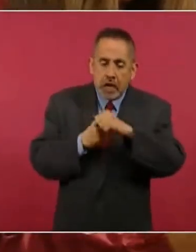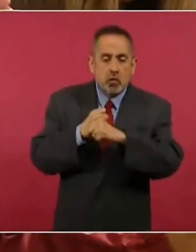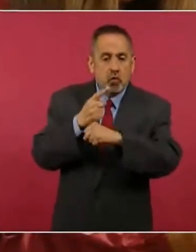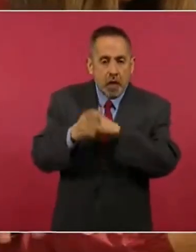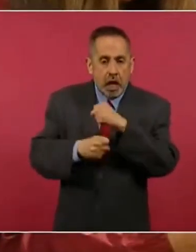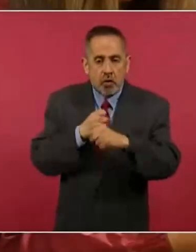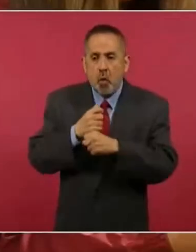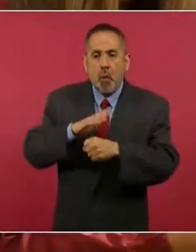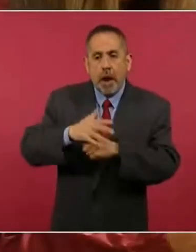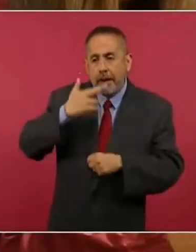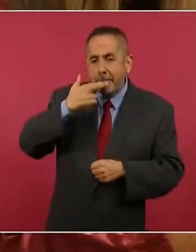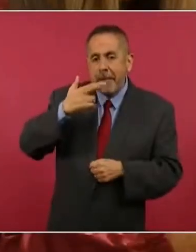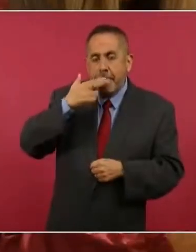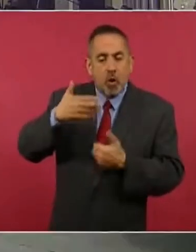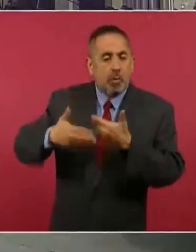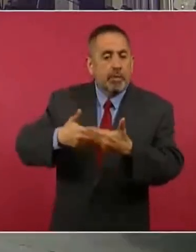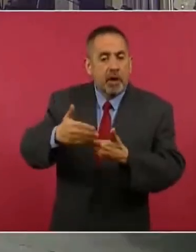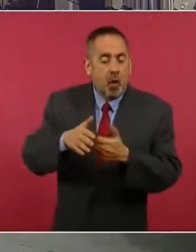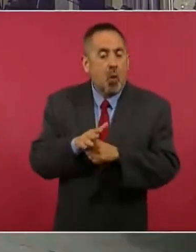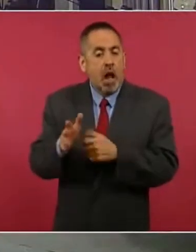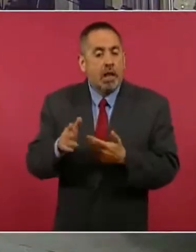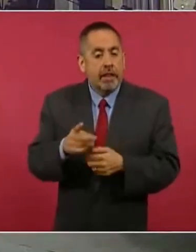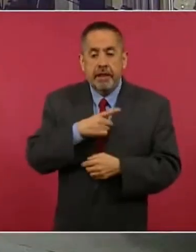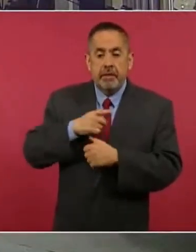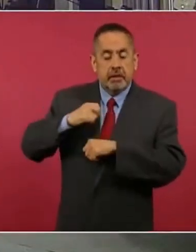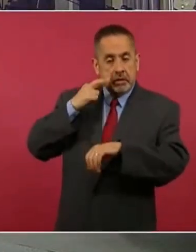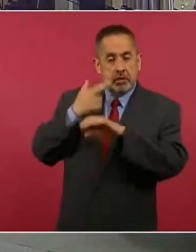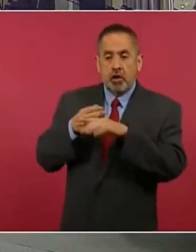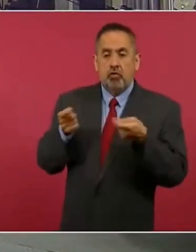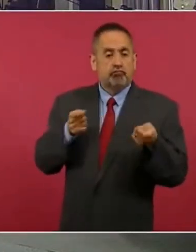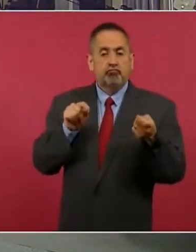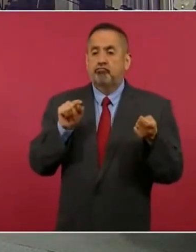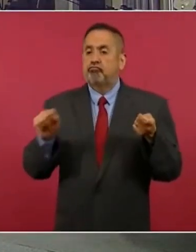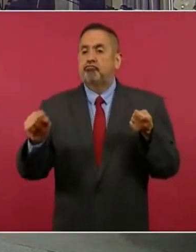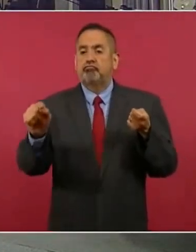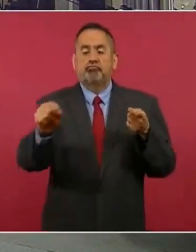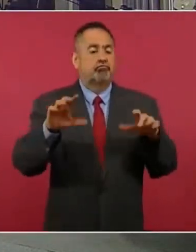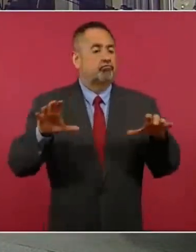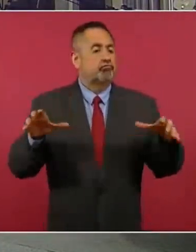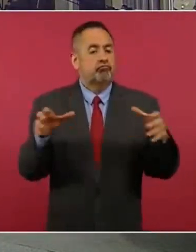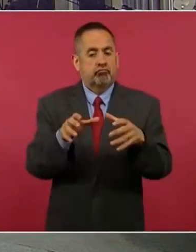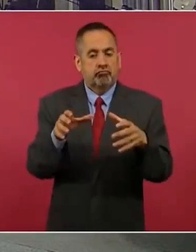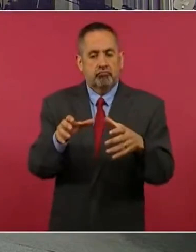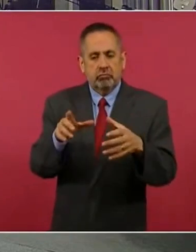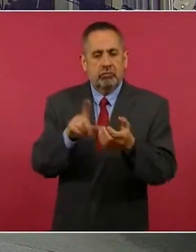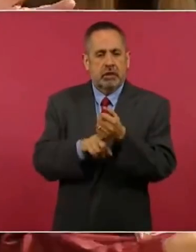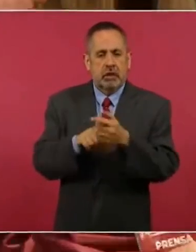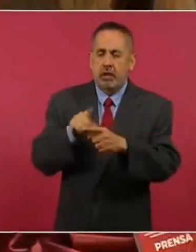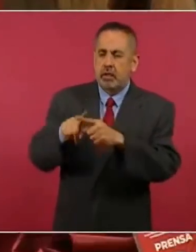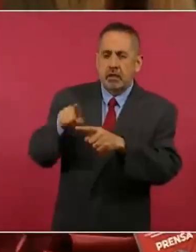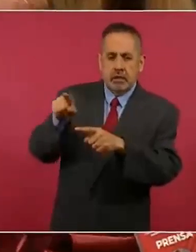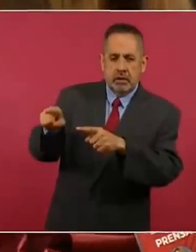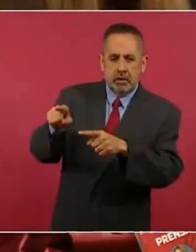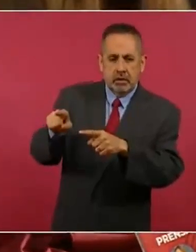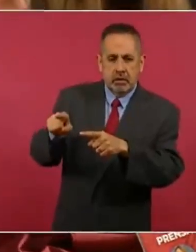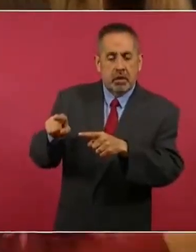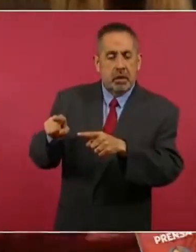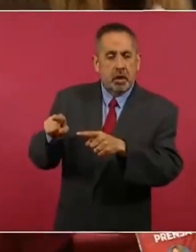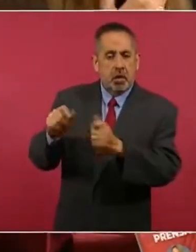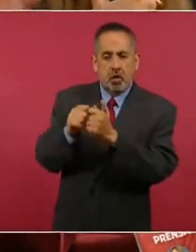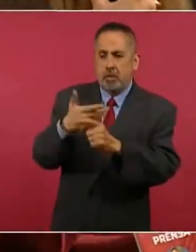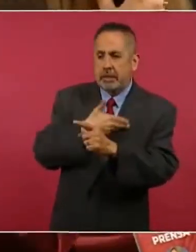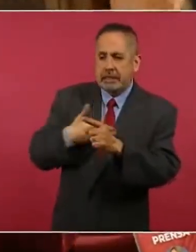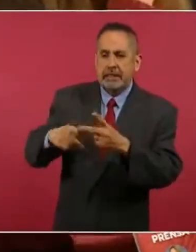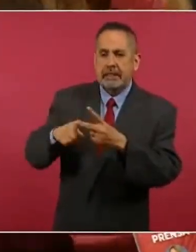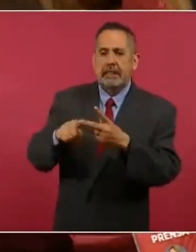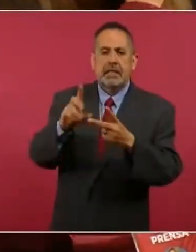sobre mejores prácticas y que debe de coordinar las distintas instancias, tanto del Poder Ejecutivo como